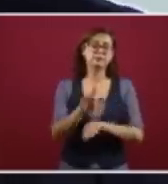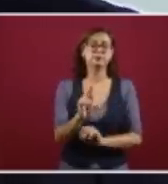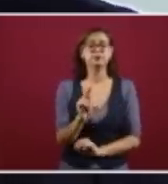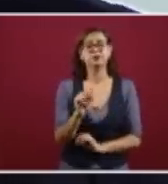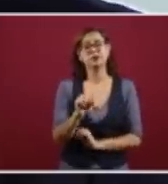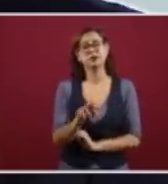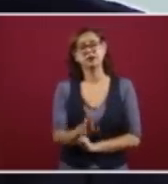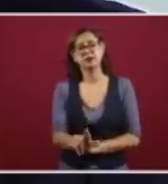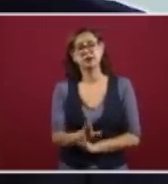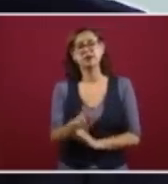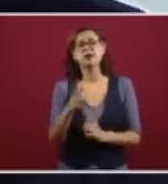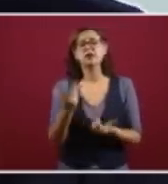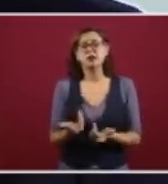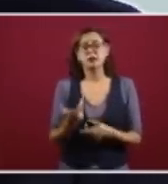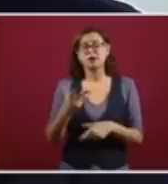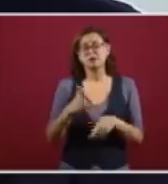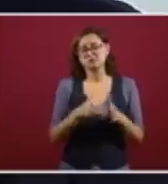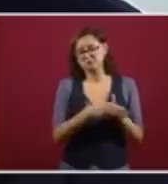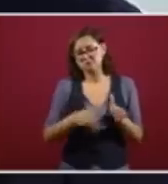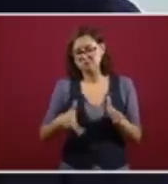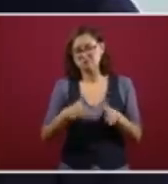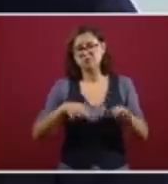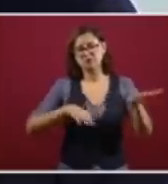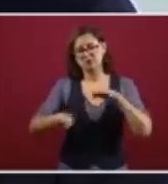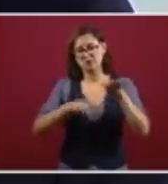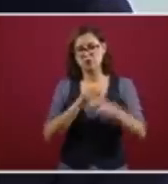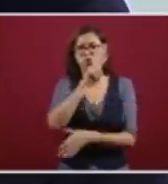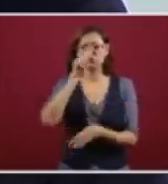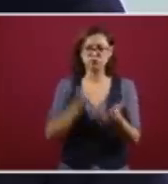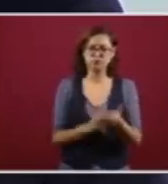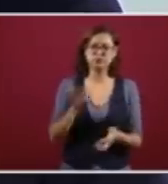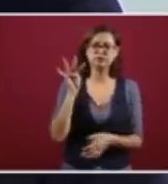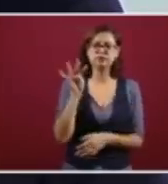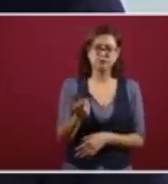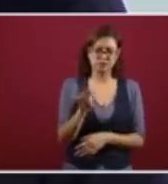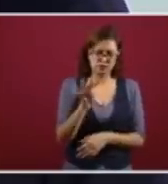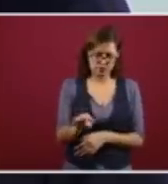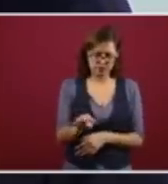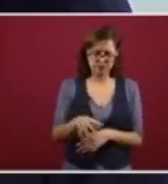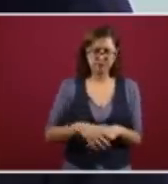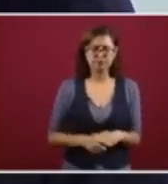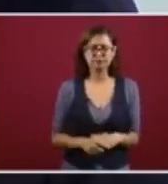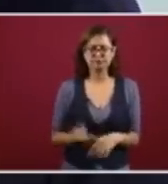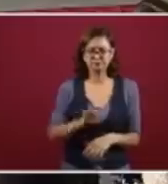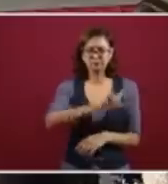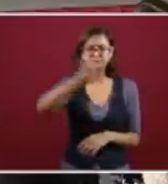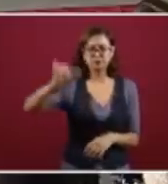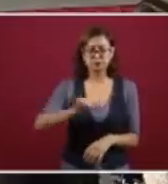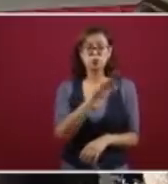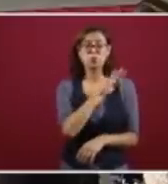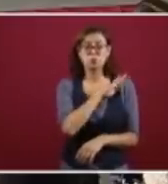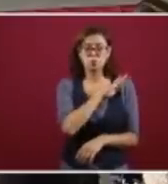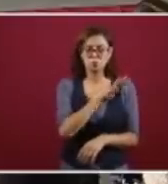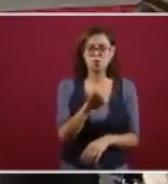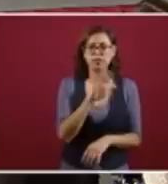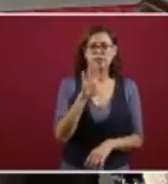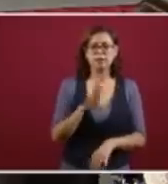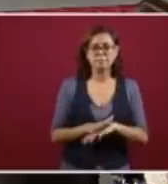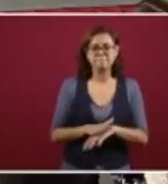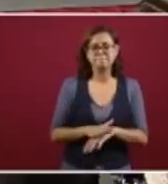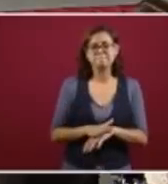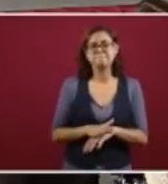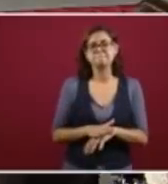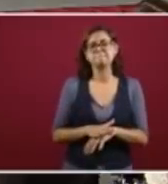las acciones del ejercicio 2019 y posteriormente se podrá dar seguimiento ahí al proceso